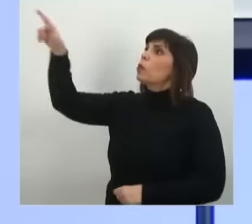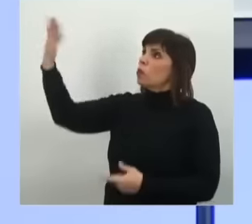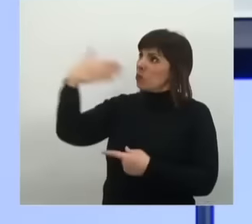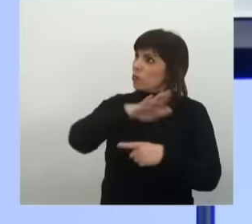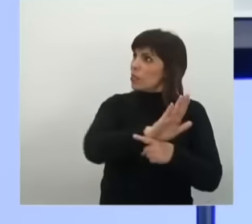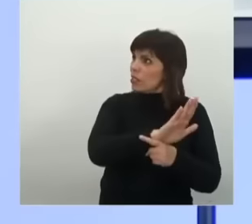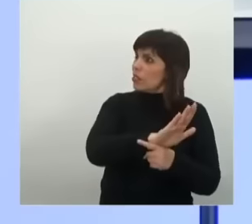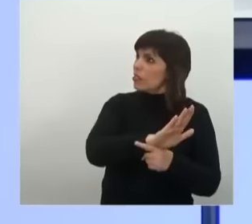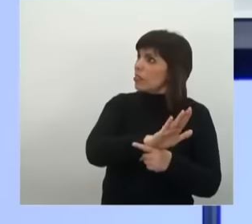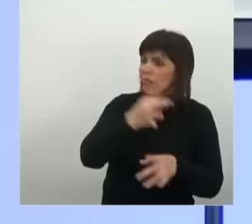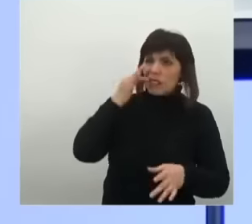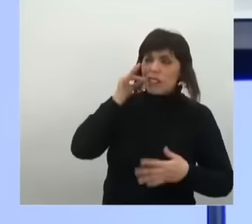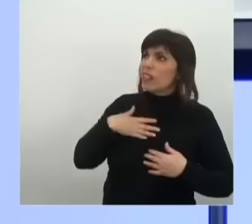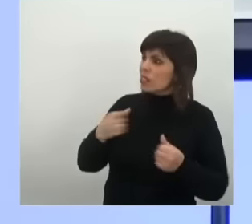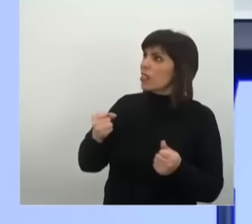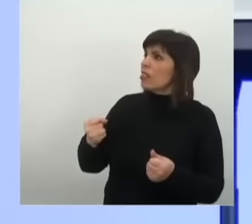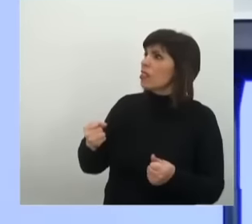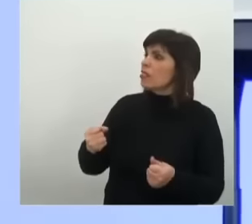algo